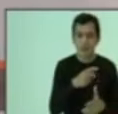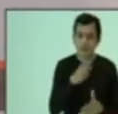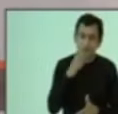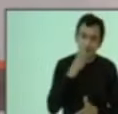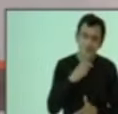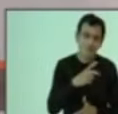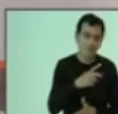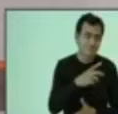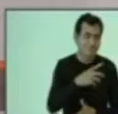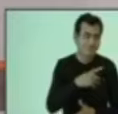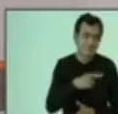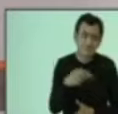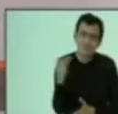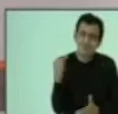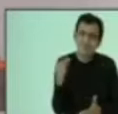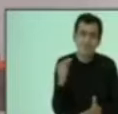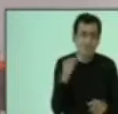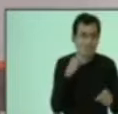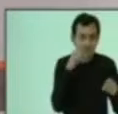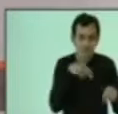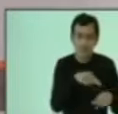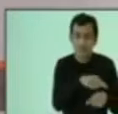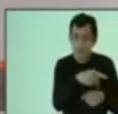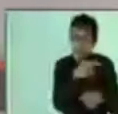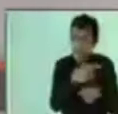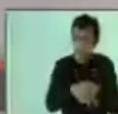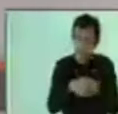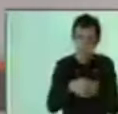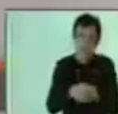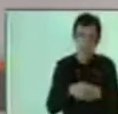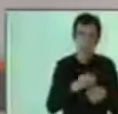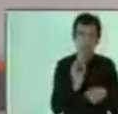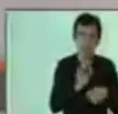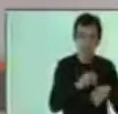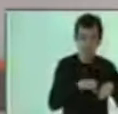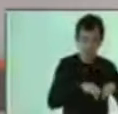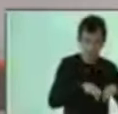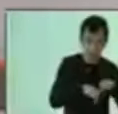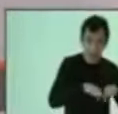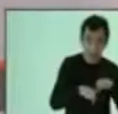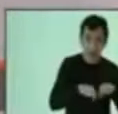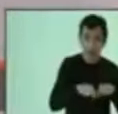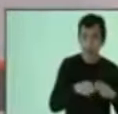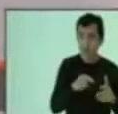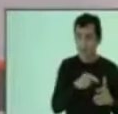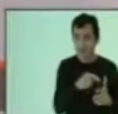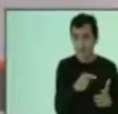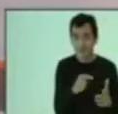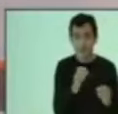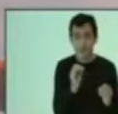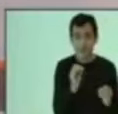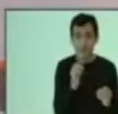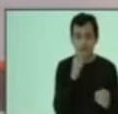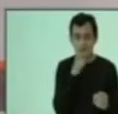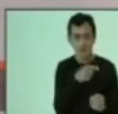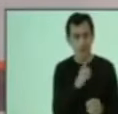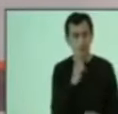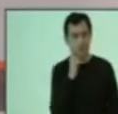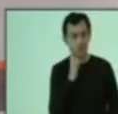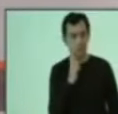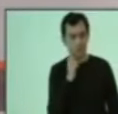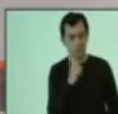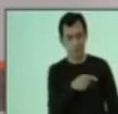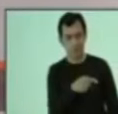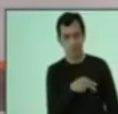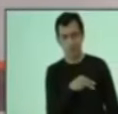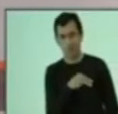durante el proceso de ocupaciones en las que consiguen empleo o suelen estar marcadas por prejuicios de género, como